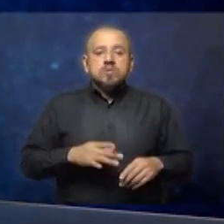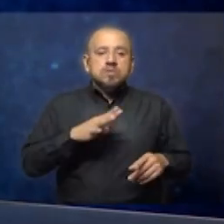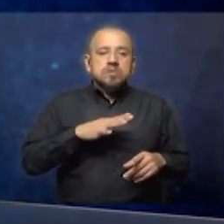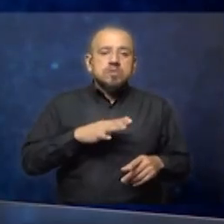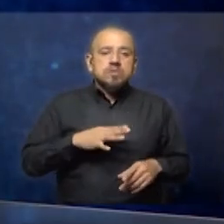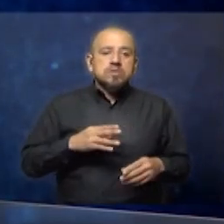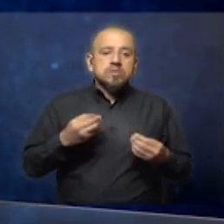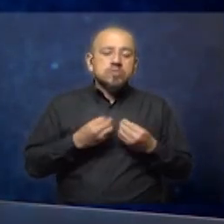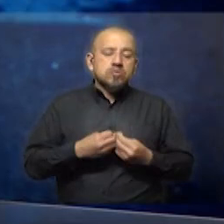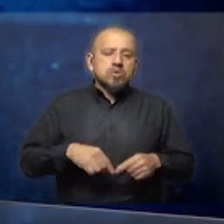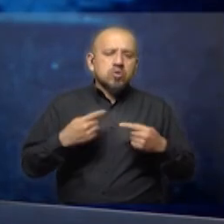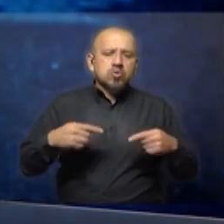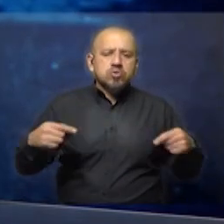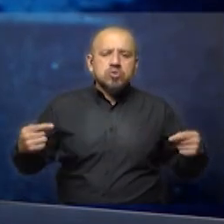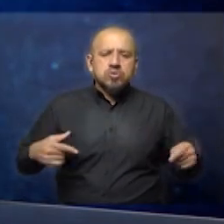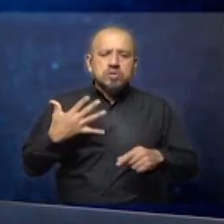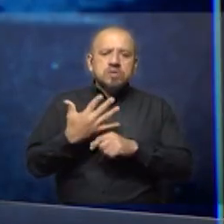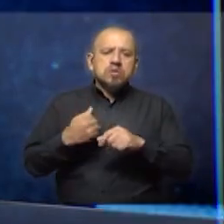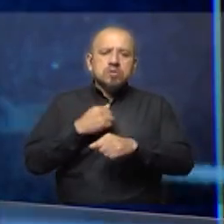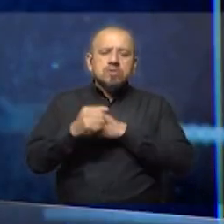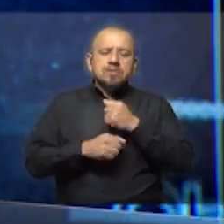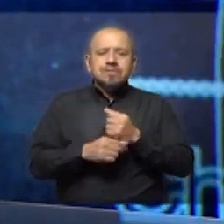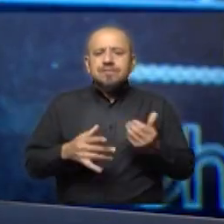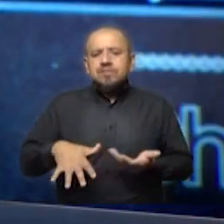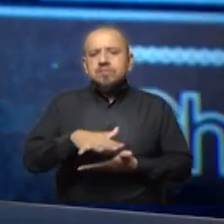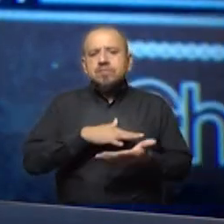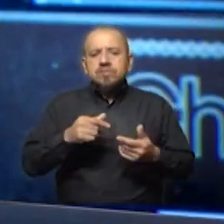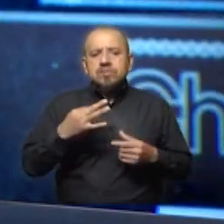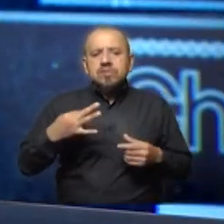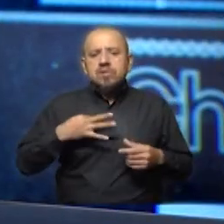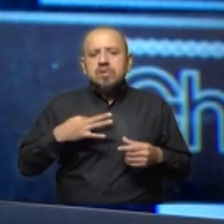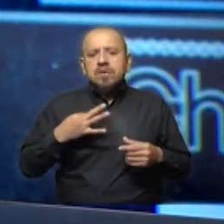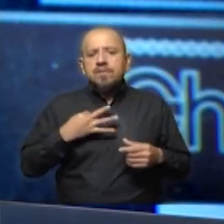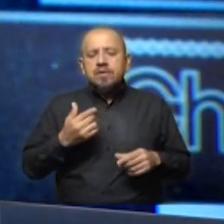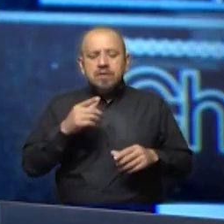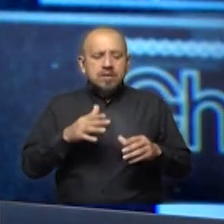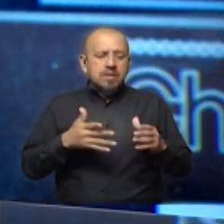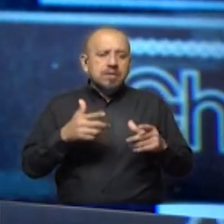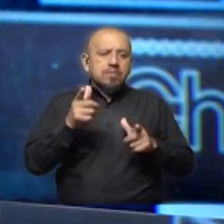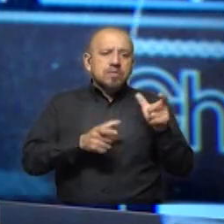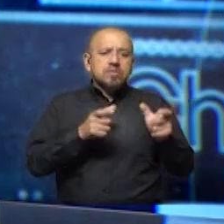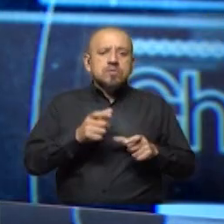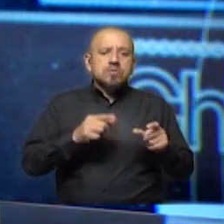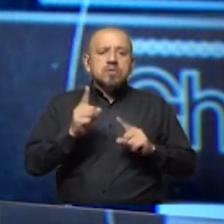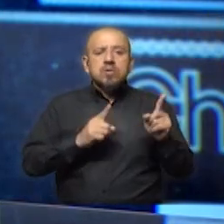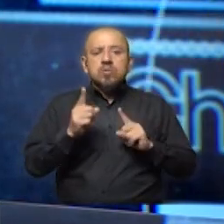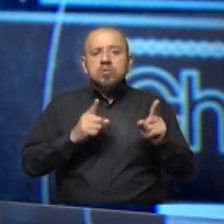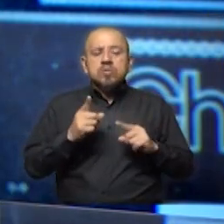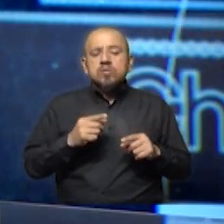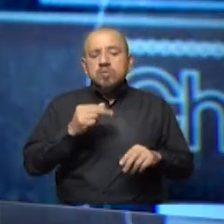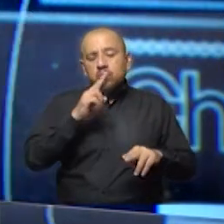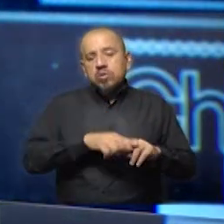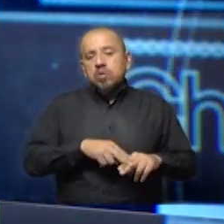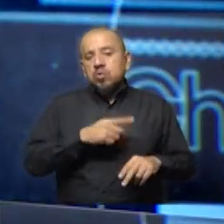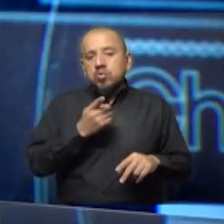sean perpetuado a lo largo de estos cinco años que tienen que ver con la vida de las víctimas alguna sobrevivientes y algunas